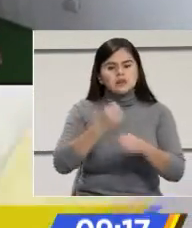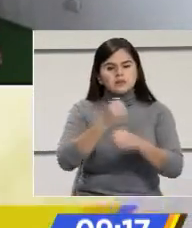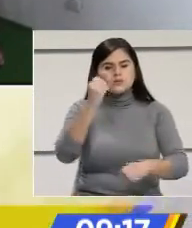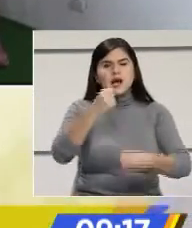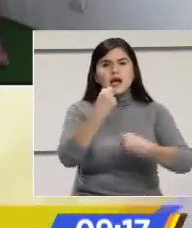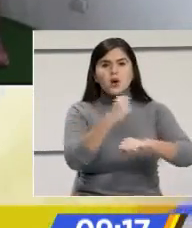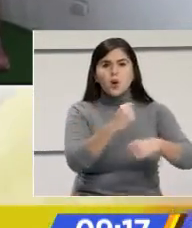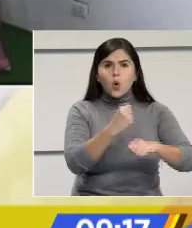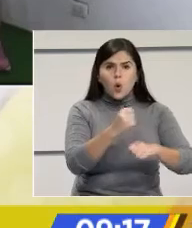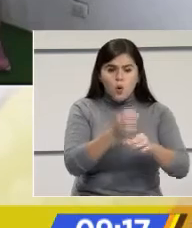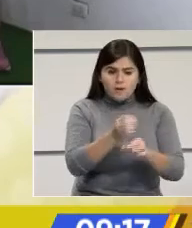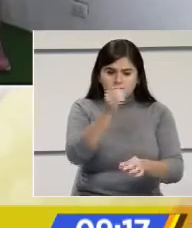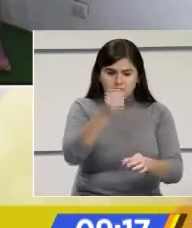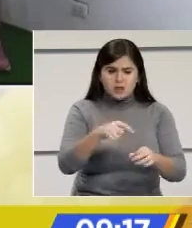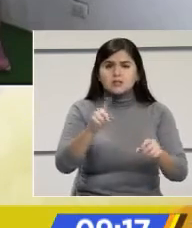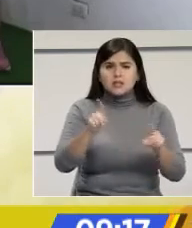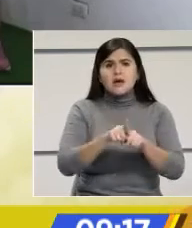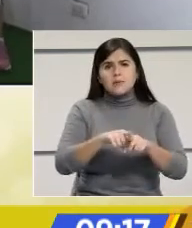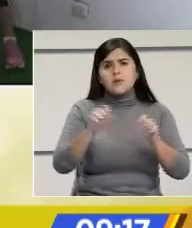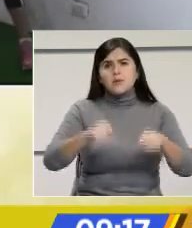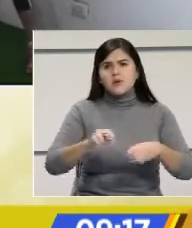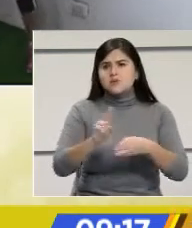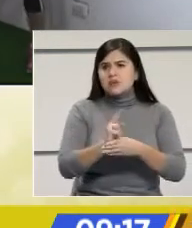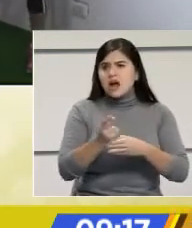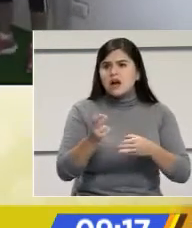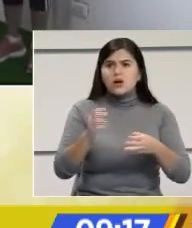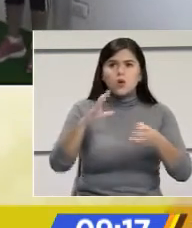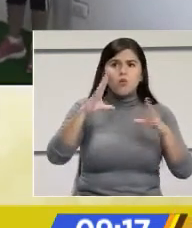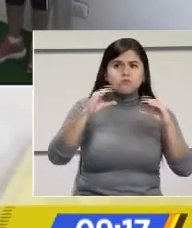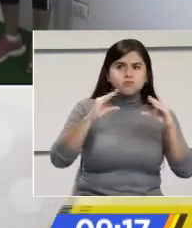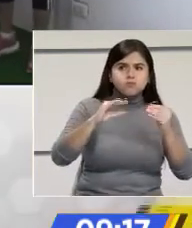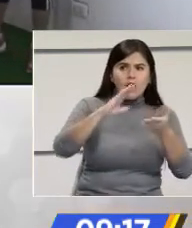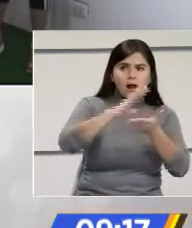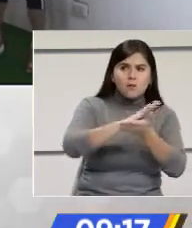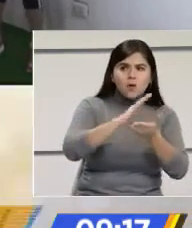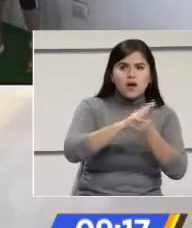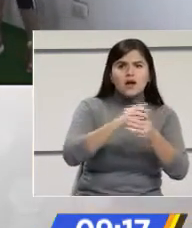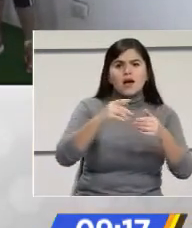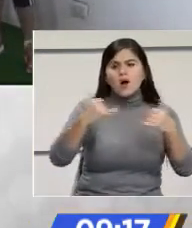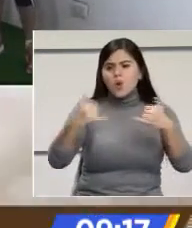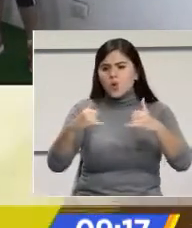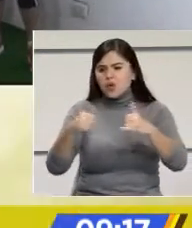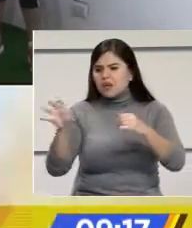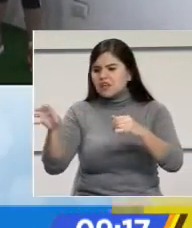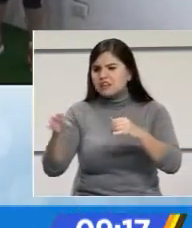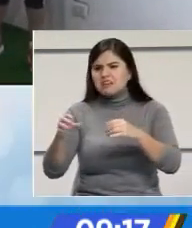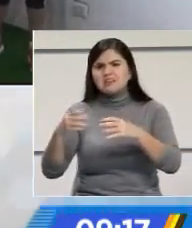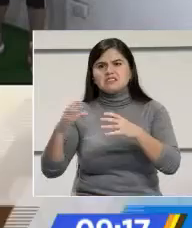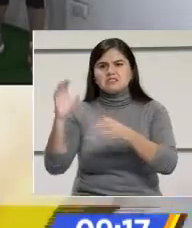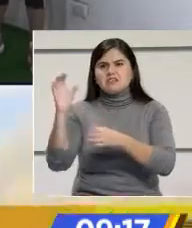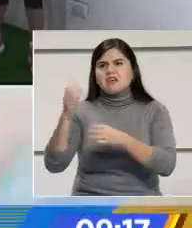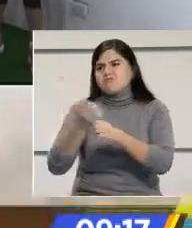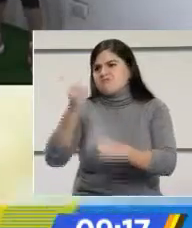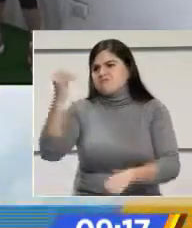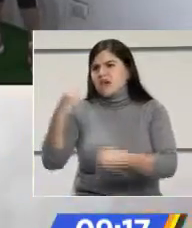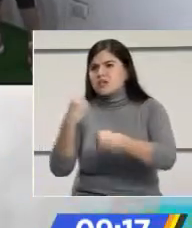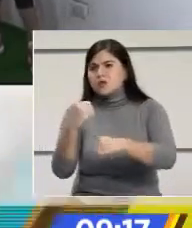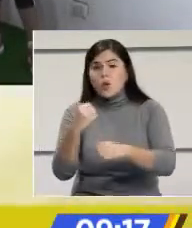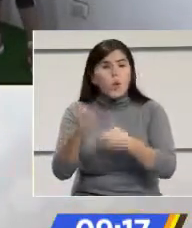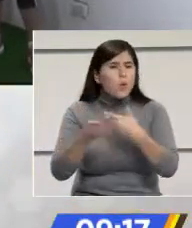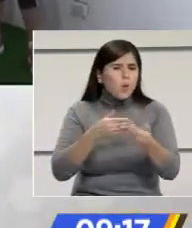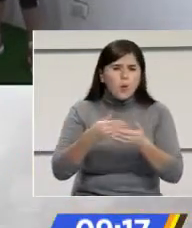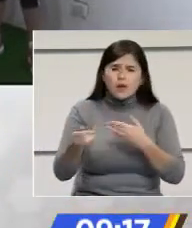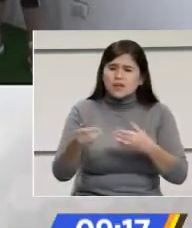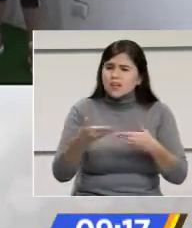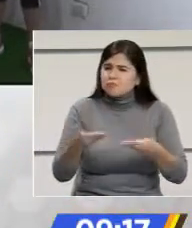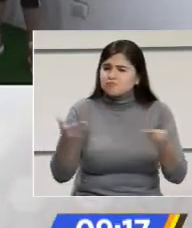juguetito, cualquier cosa para que hagan ejercicio. Exacto, almohadones, juguetitos, peluches, palos de escoba, lo que sea,